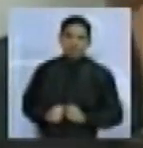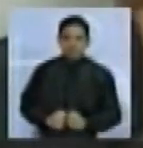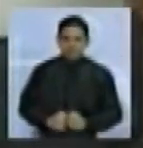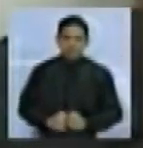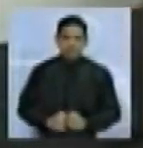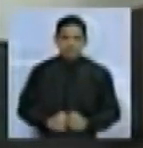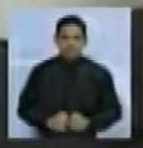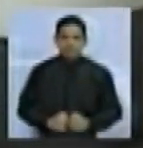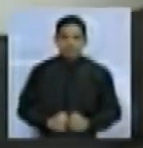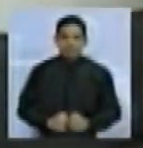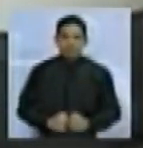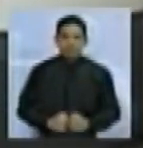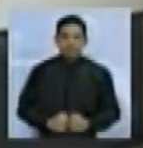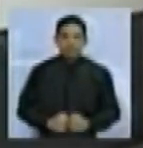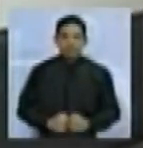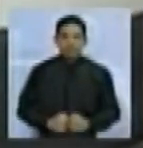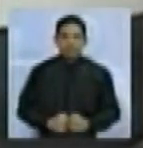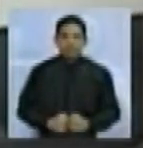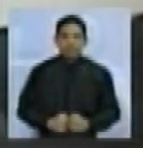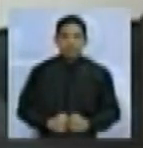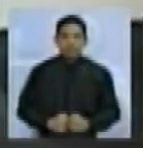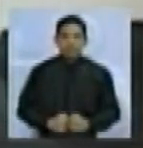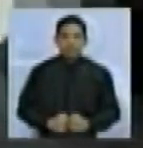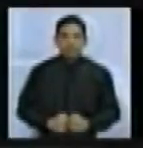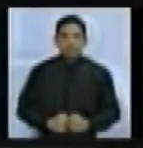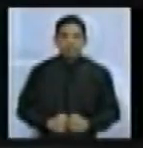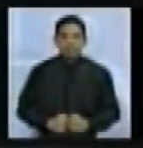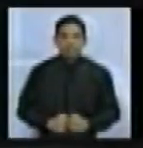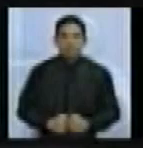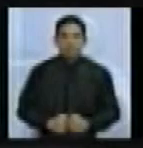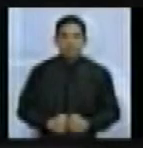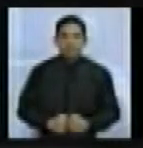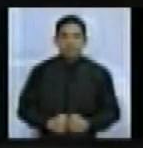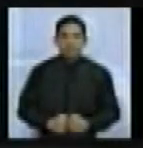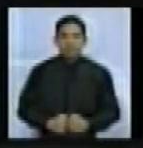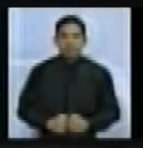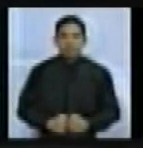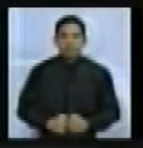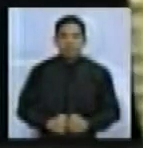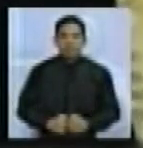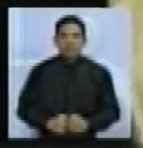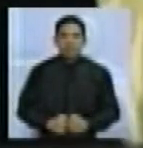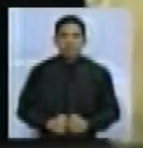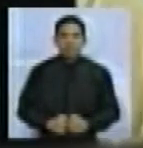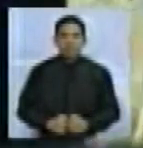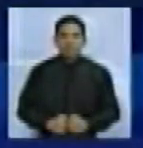efectuaba antes de la resolución. Estefanía Prexel, RTU, el canal de las noticias.